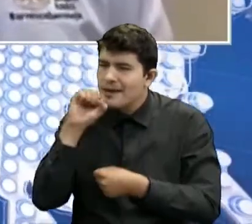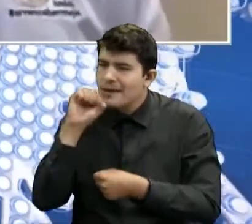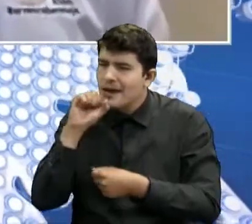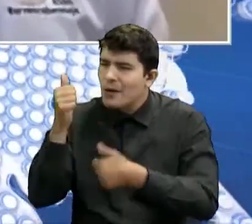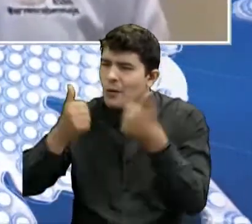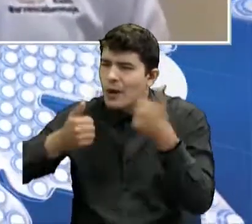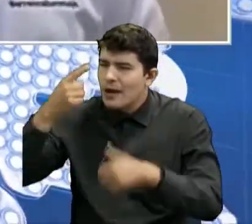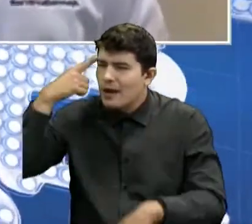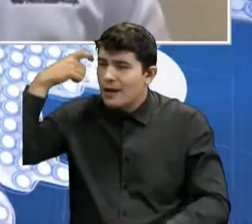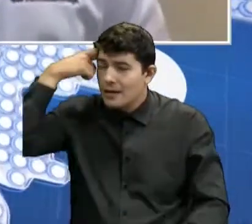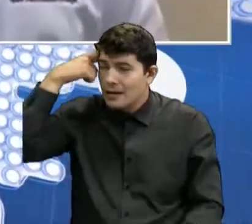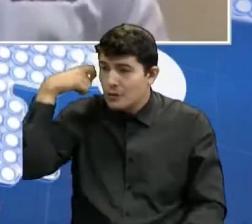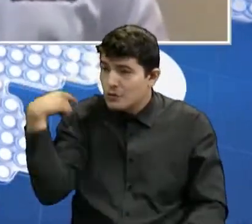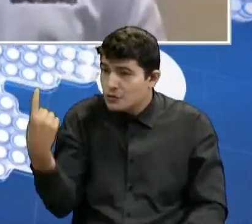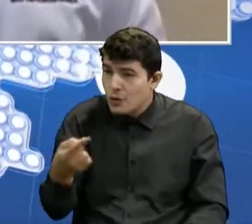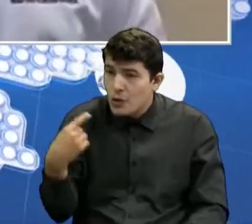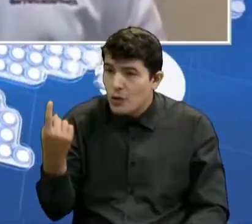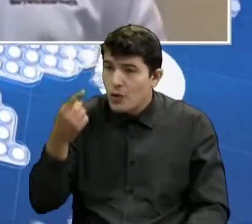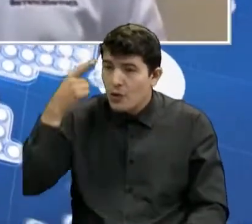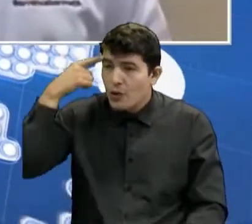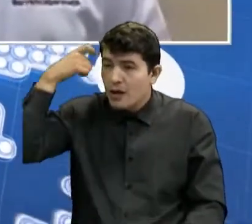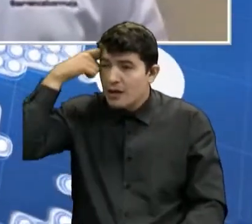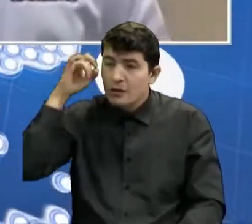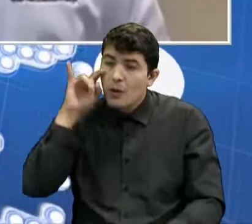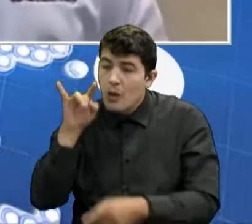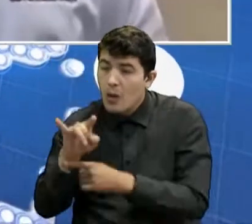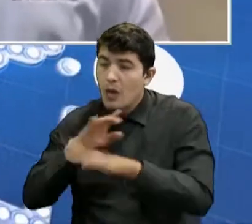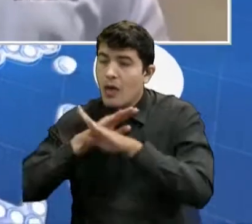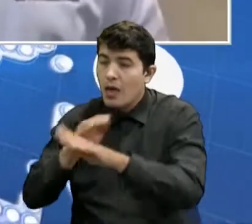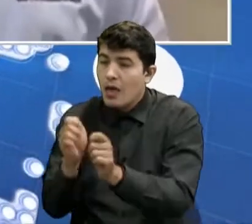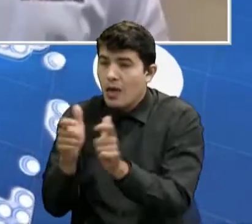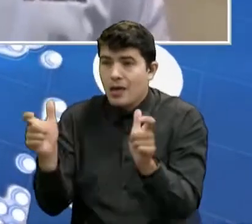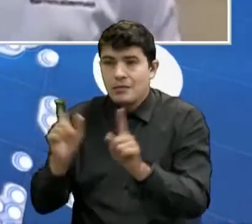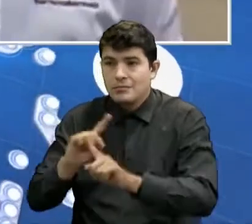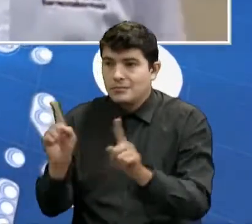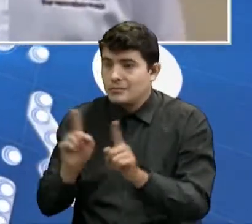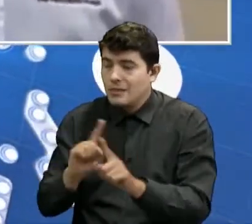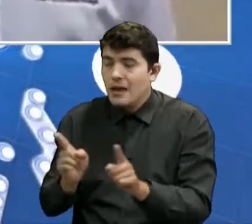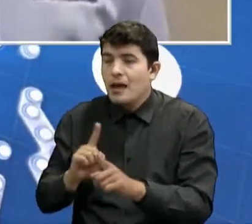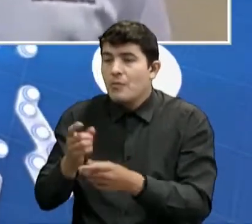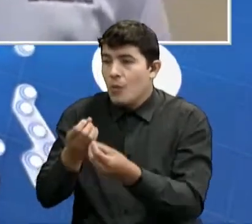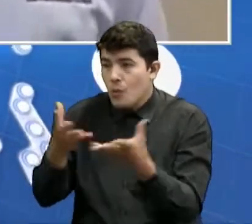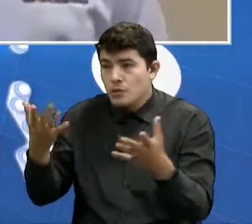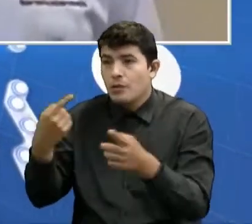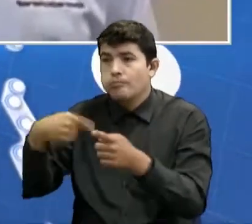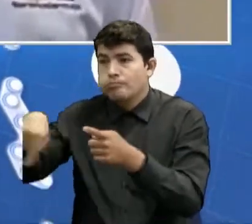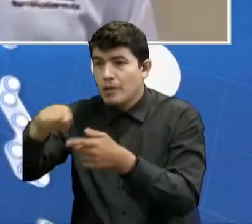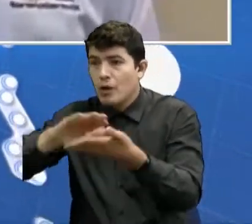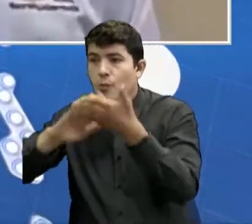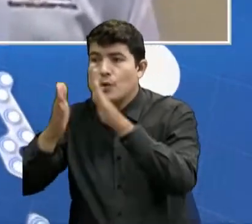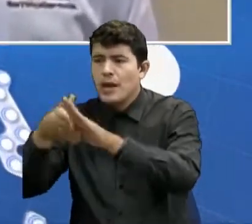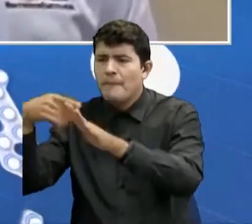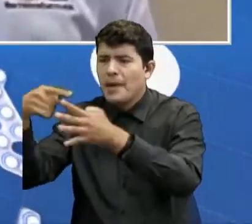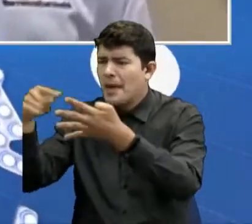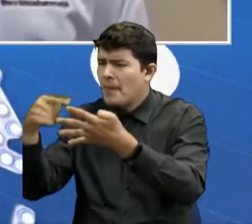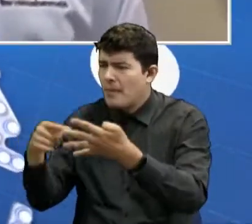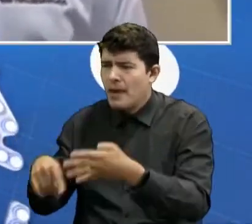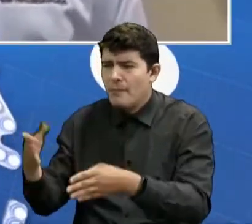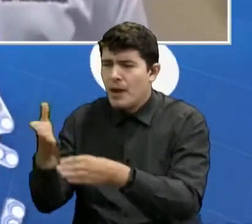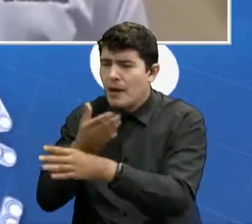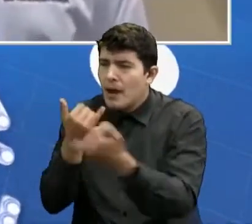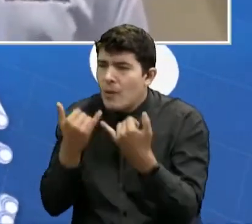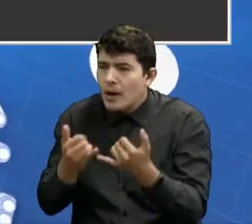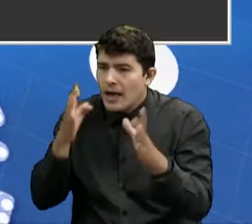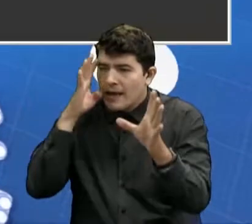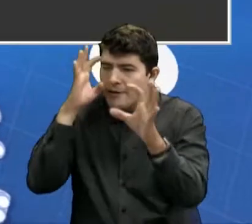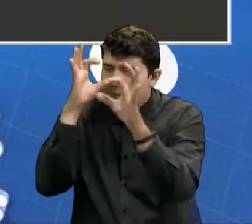puede ser el reto únicamente el control de esta pandemia porque hay muchas más problemáticas o muchas más necesidades en Barranca Bermeja. ¿En qué se van a concentrar los